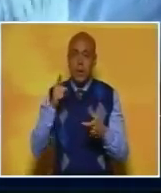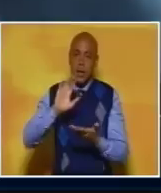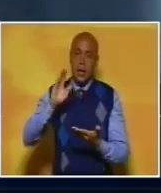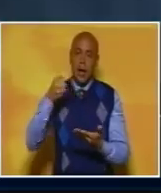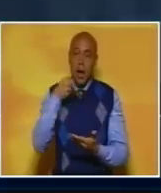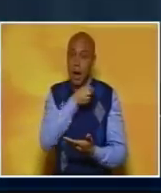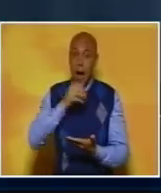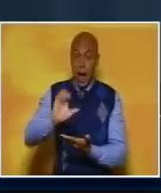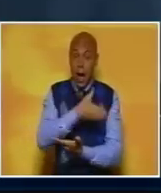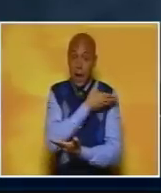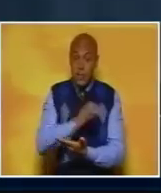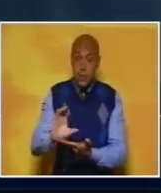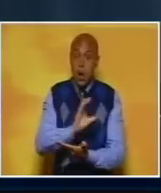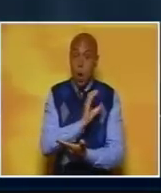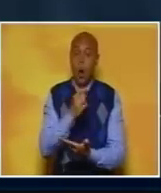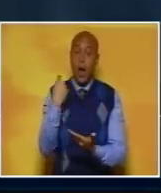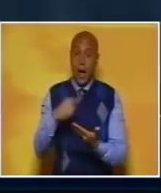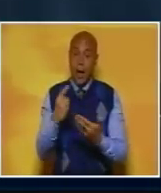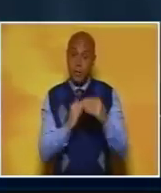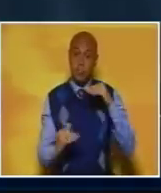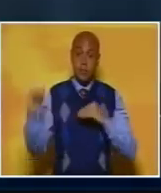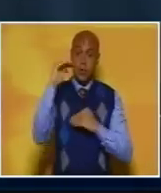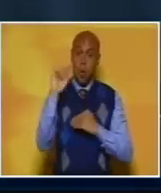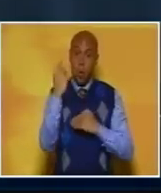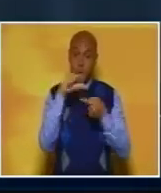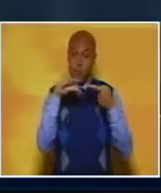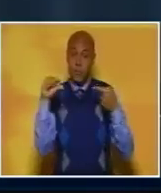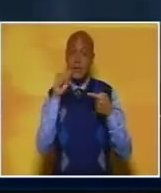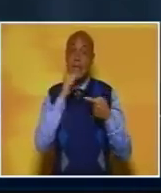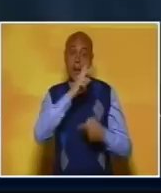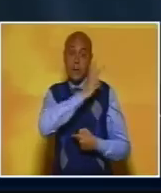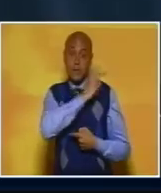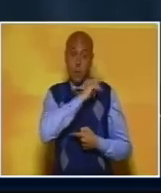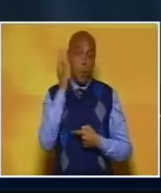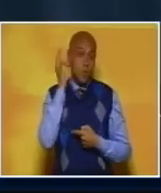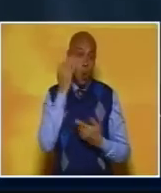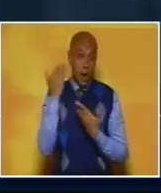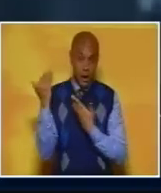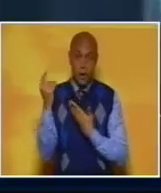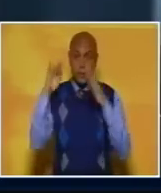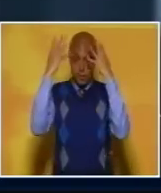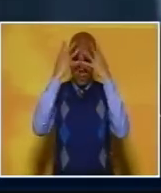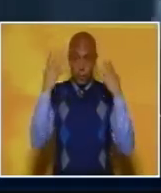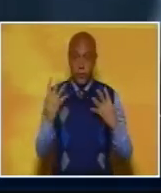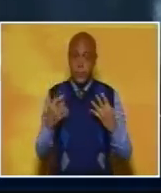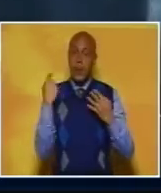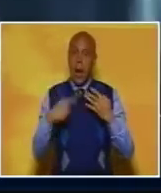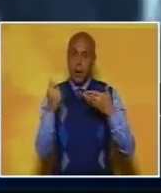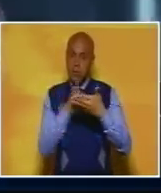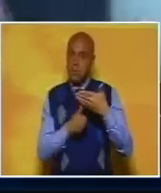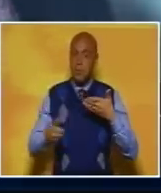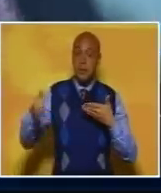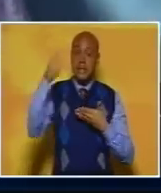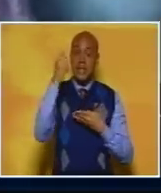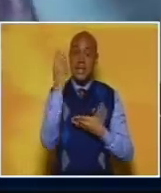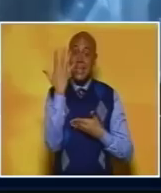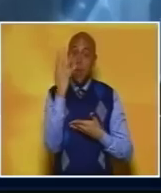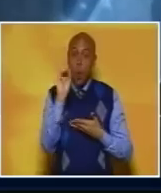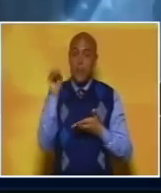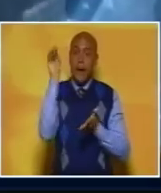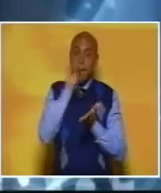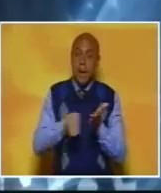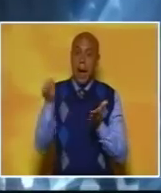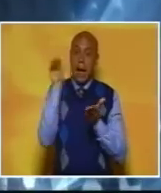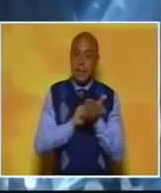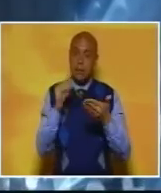I Find llegó a la posición número 1, siendo Madonna la única estrella que logra posicionarse 50 veces en esta